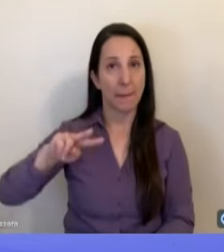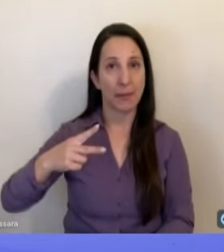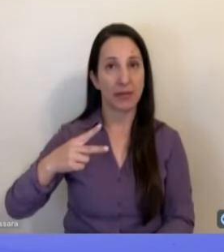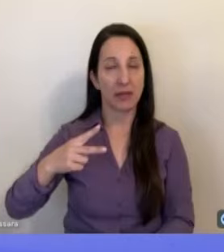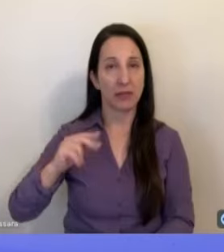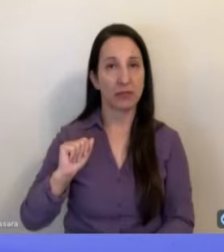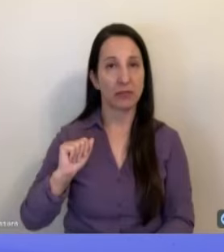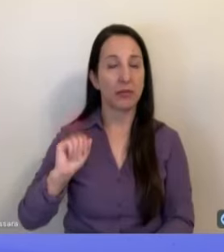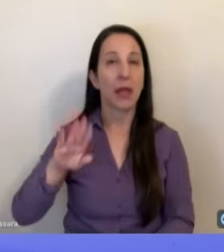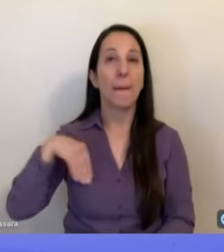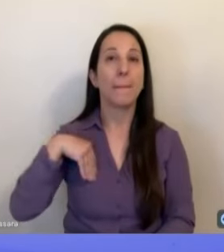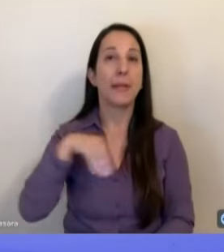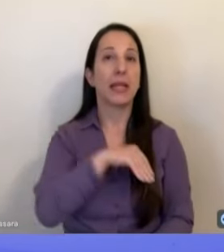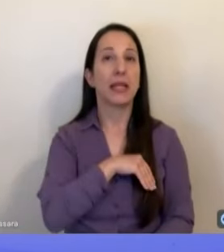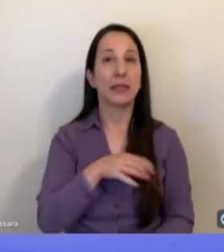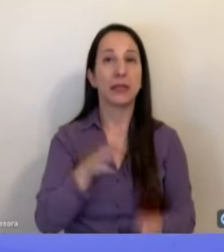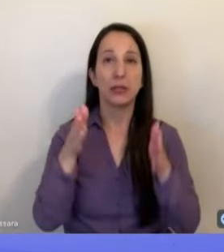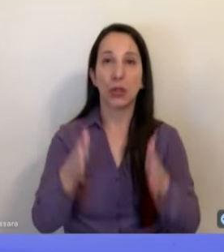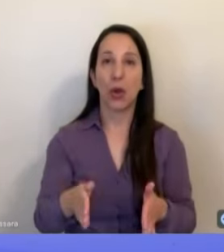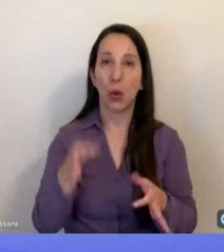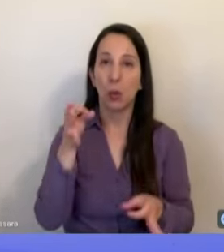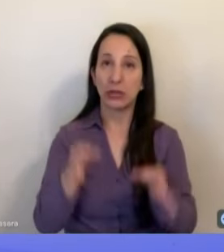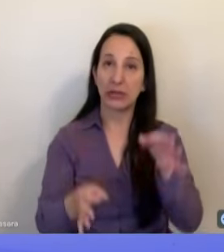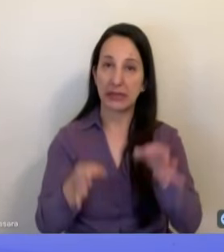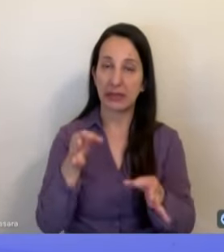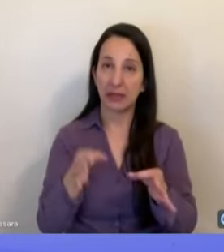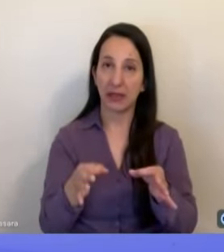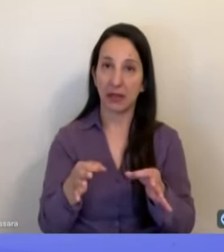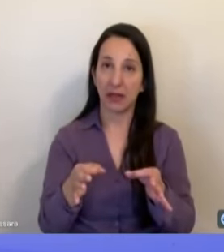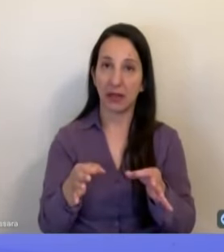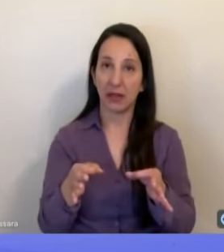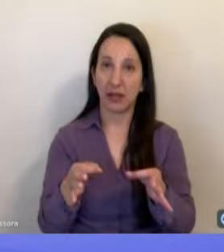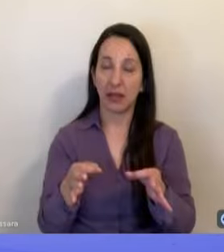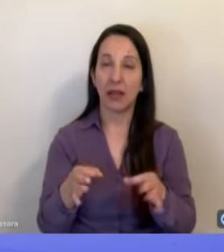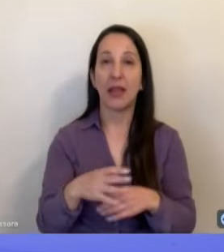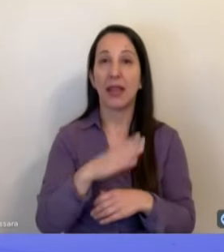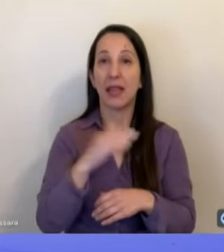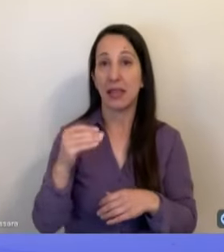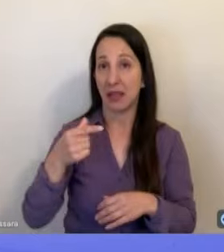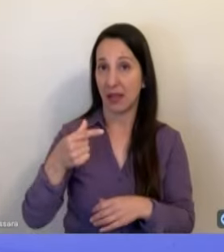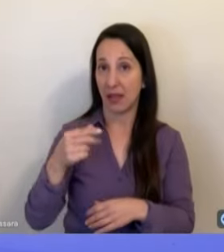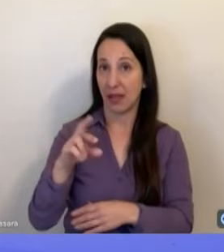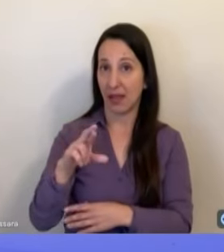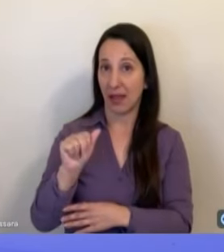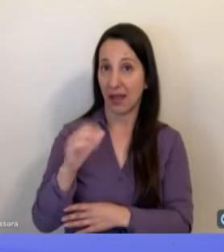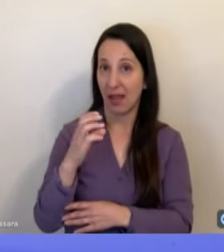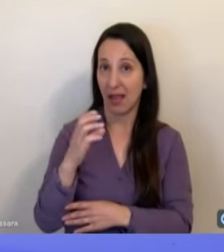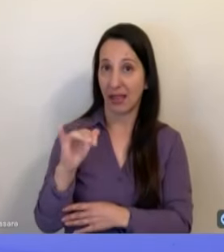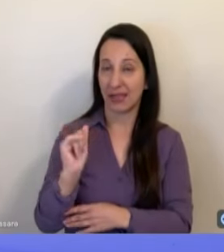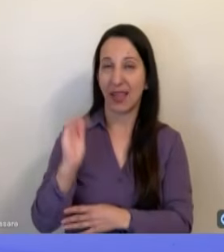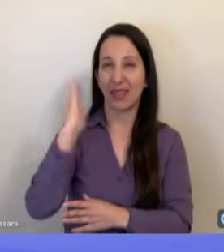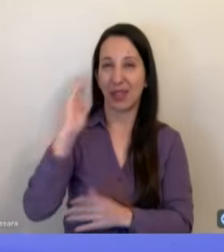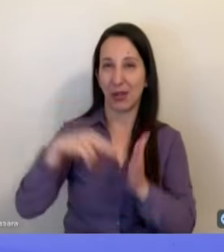ministro de Justicia y Gracia, que en ese momento, en el 2012, así se